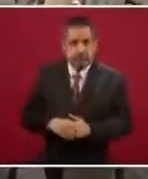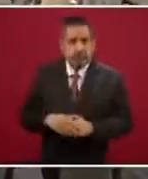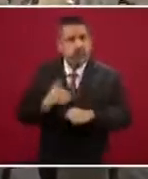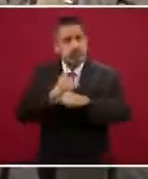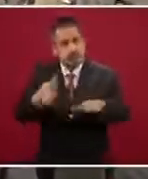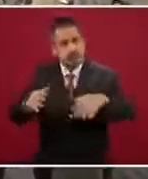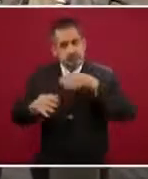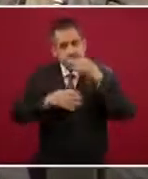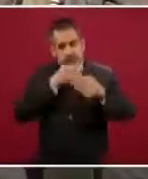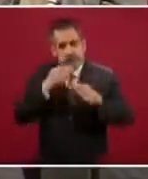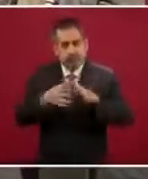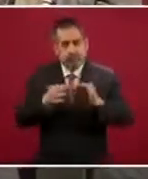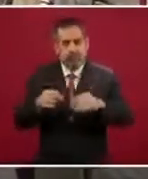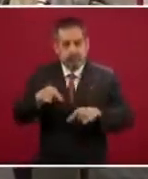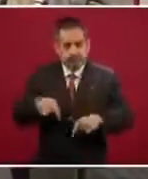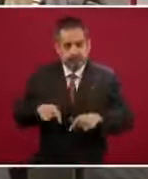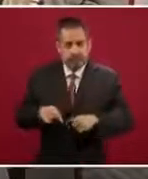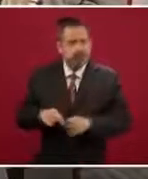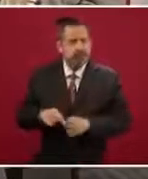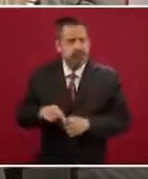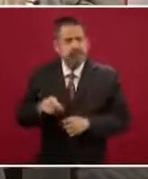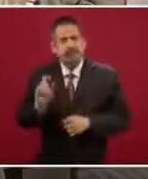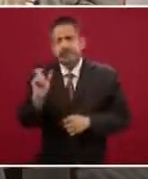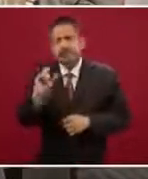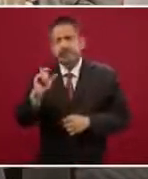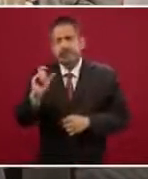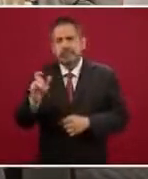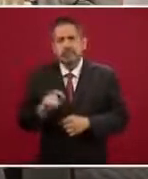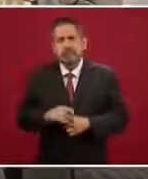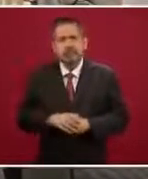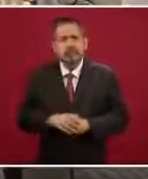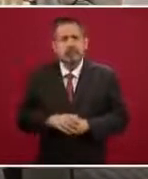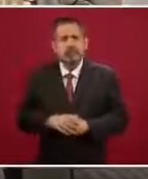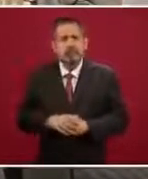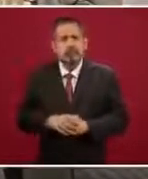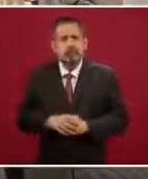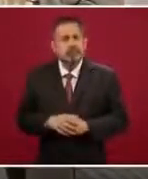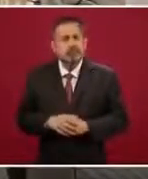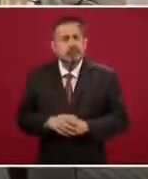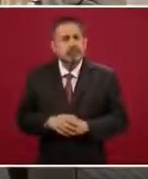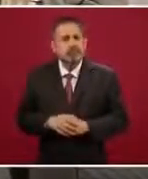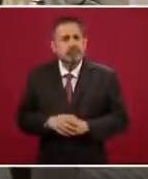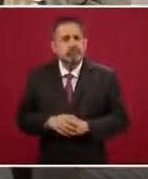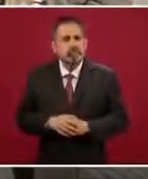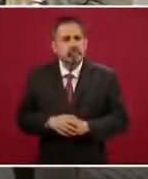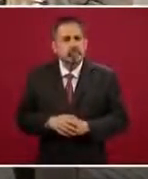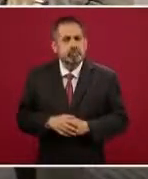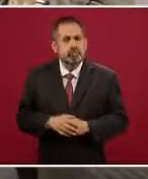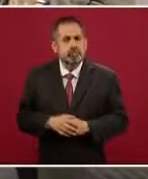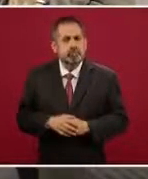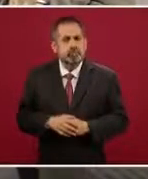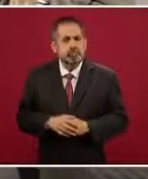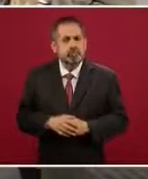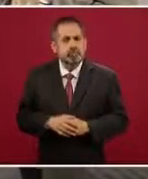informe aquí cuándo me va a